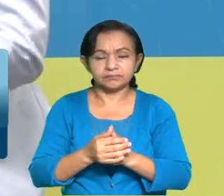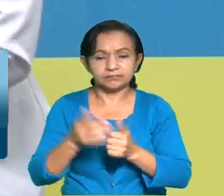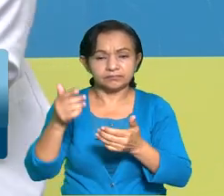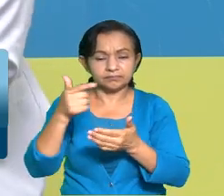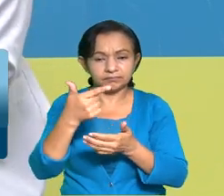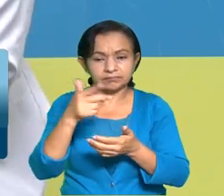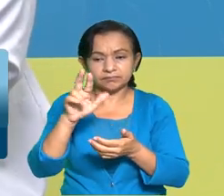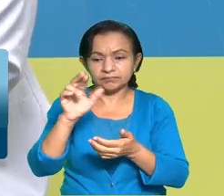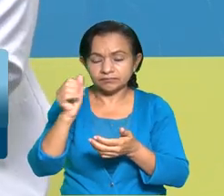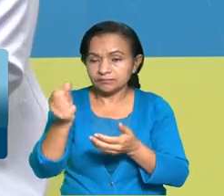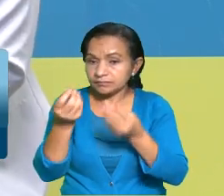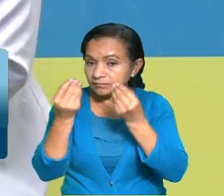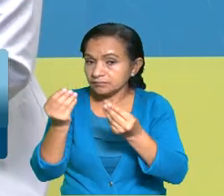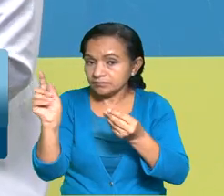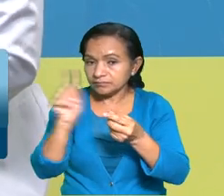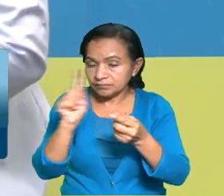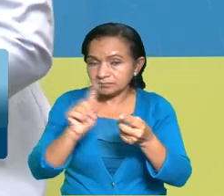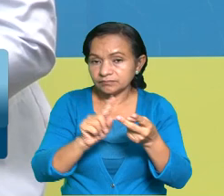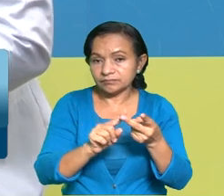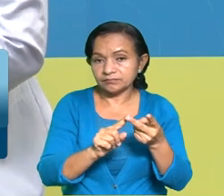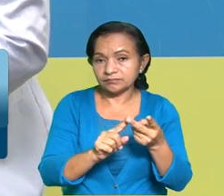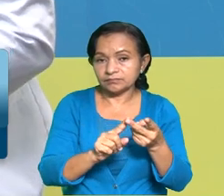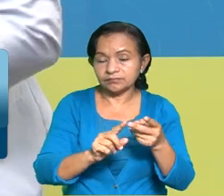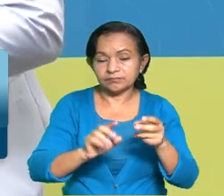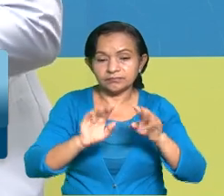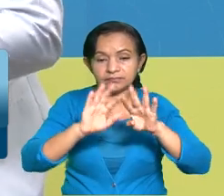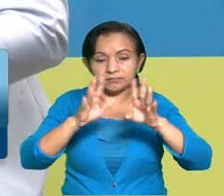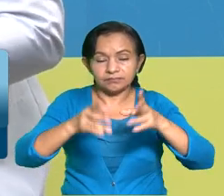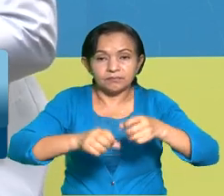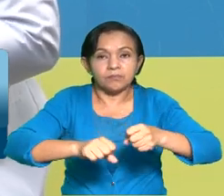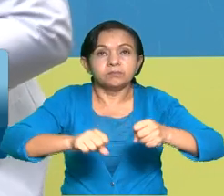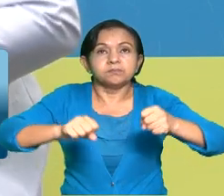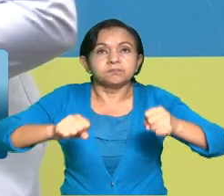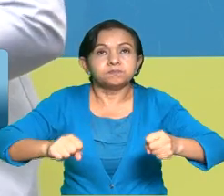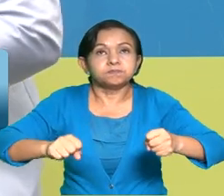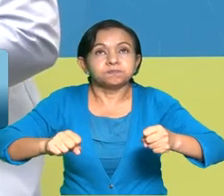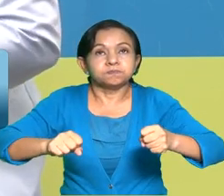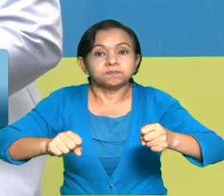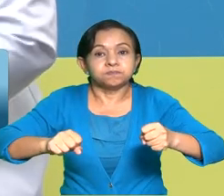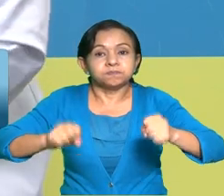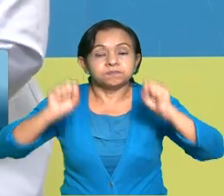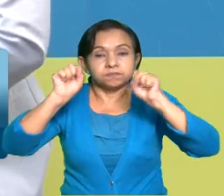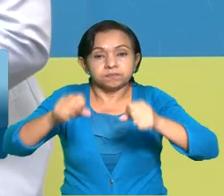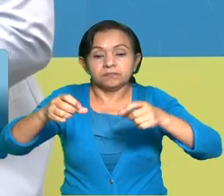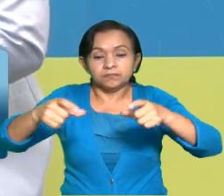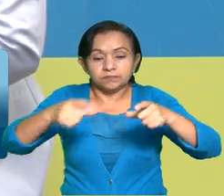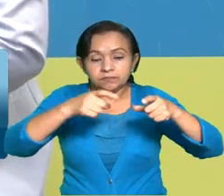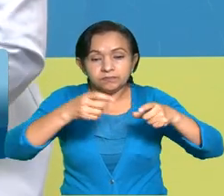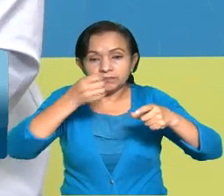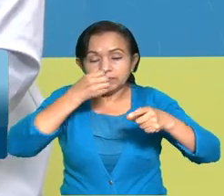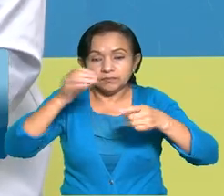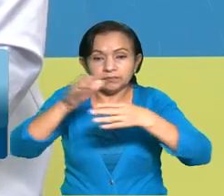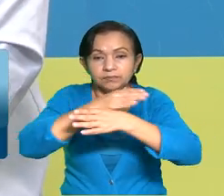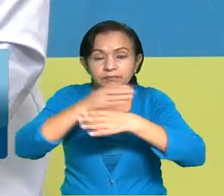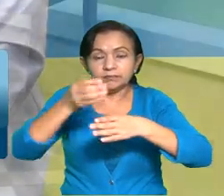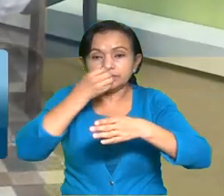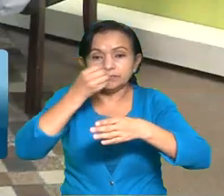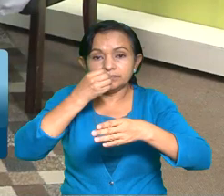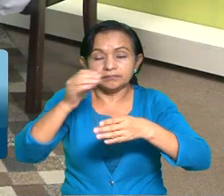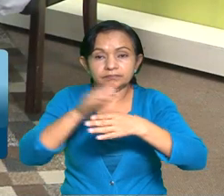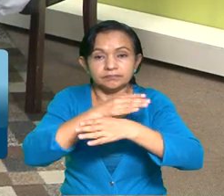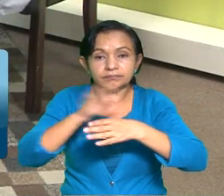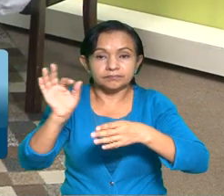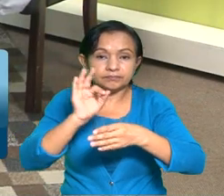No tantas grasas ni favorecer pues la obesidad en la mamá, pero sí puede alimentarse de todo tipo de alimento, ya,